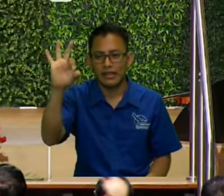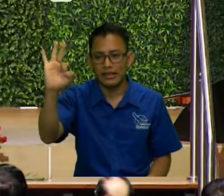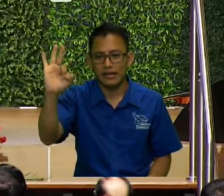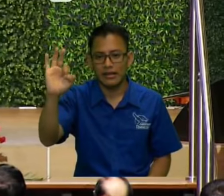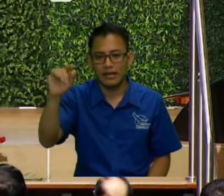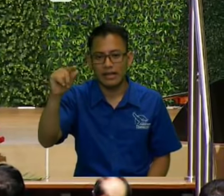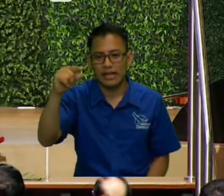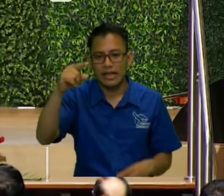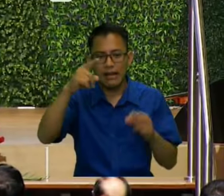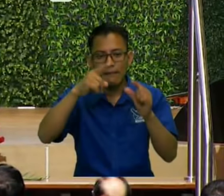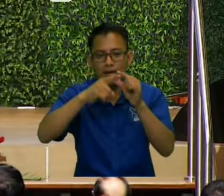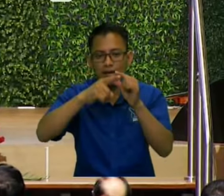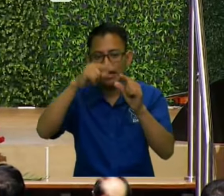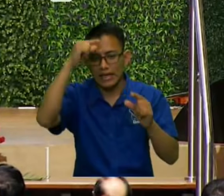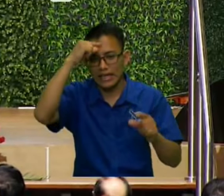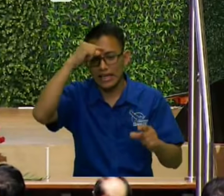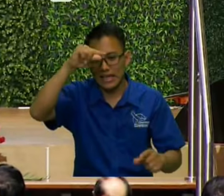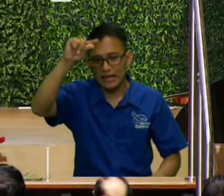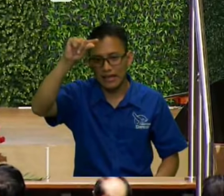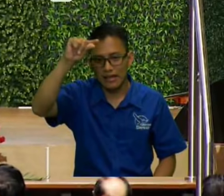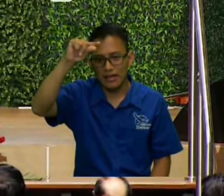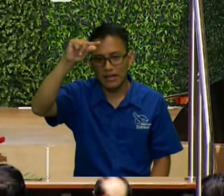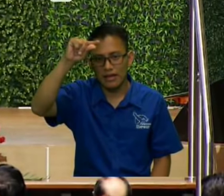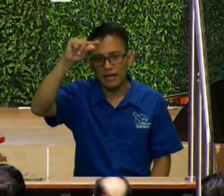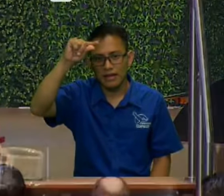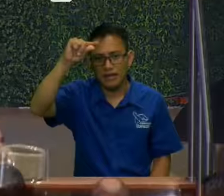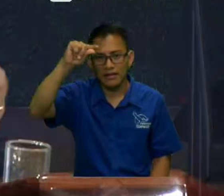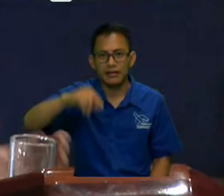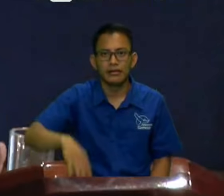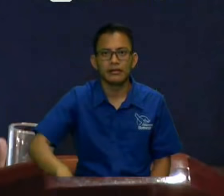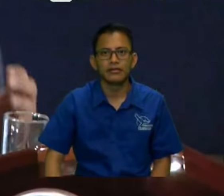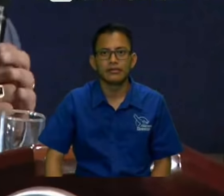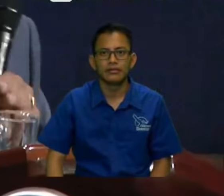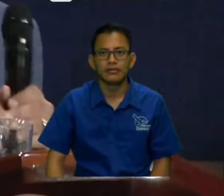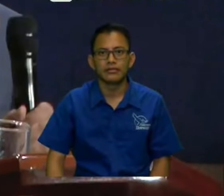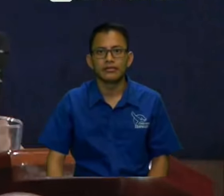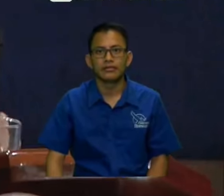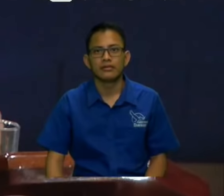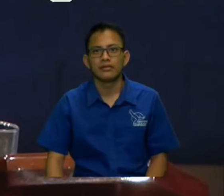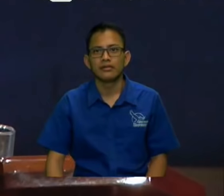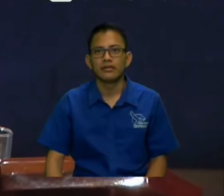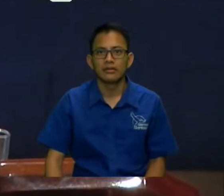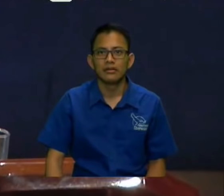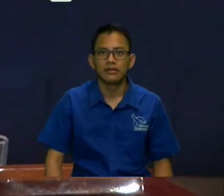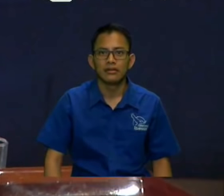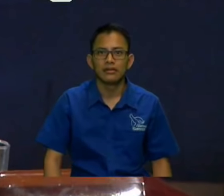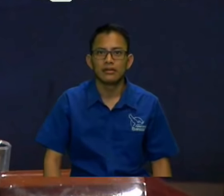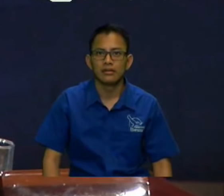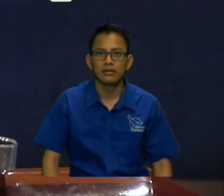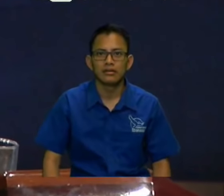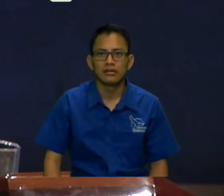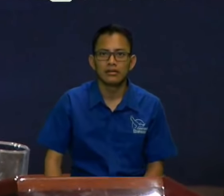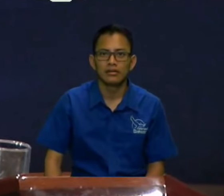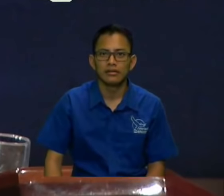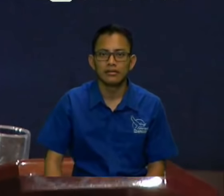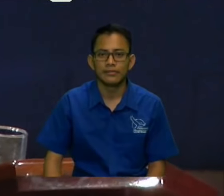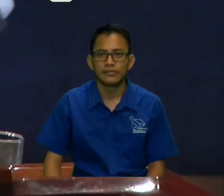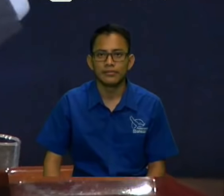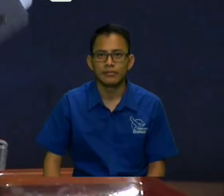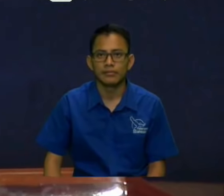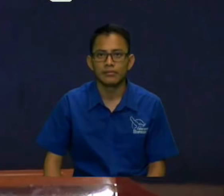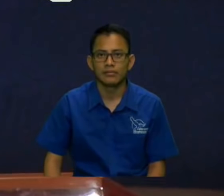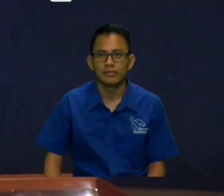en el griego, ¿y por qué menciono el griego? Le voy a decir, porque si lo busco en una concordancia en español, puede